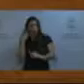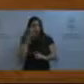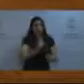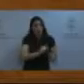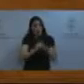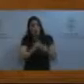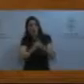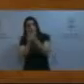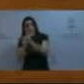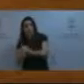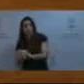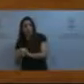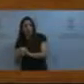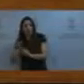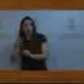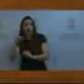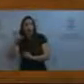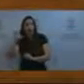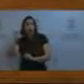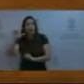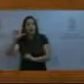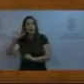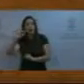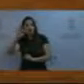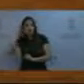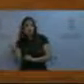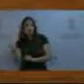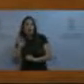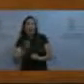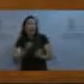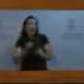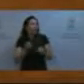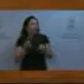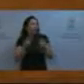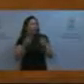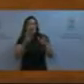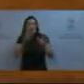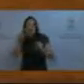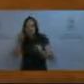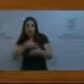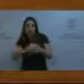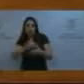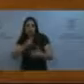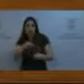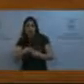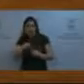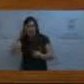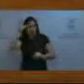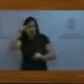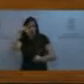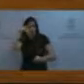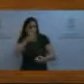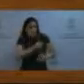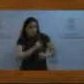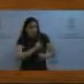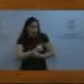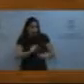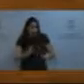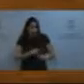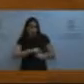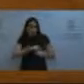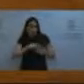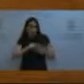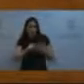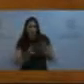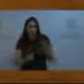ha dicho nada de esa cuantía de 91 millones de euros, que es un verdadero escándalo. Por lo tanto, seguimos